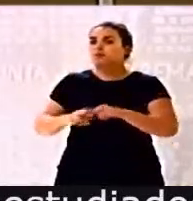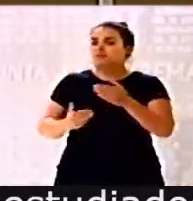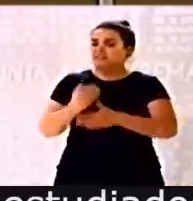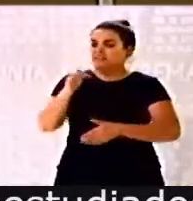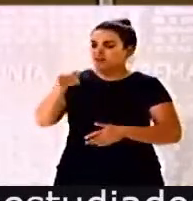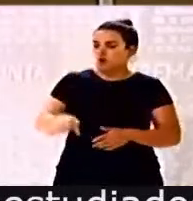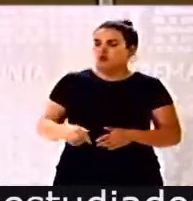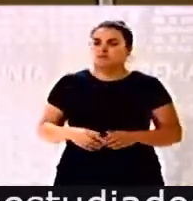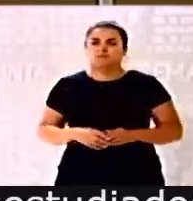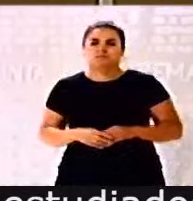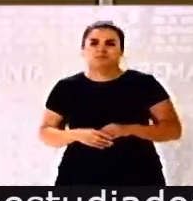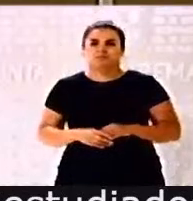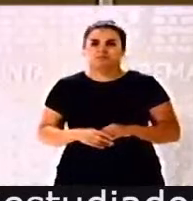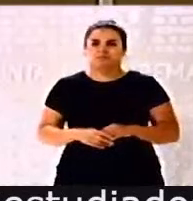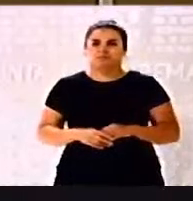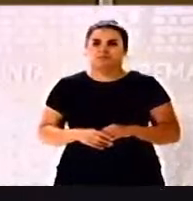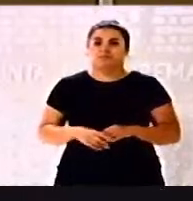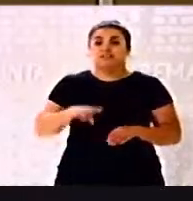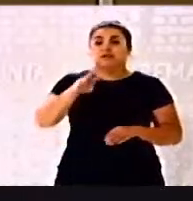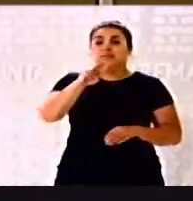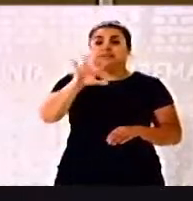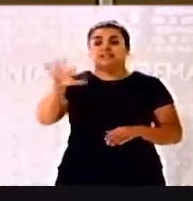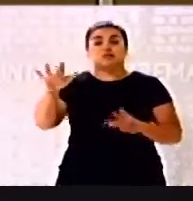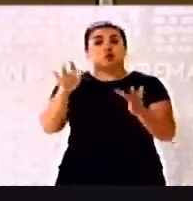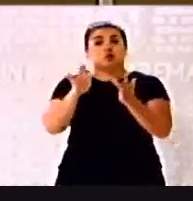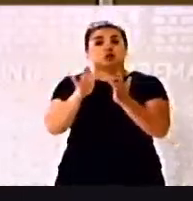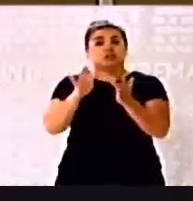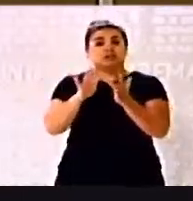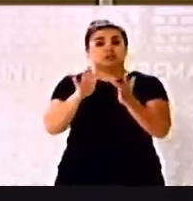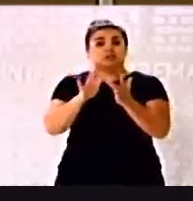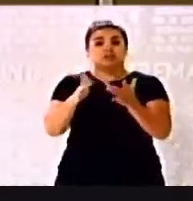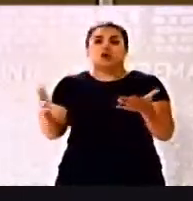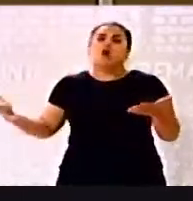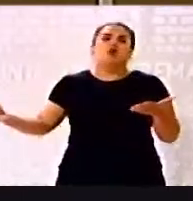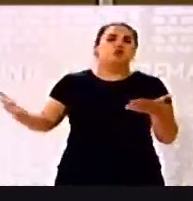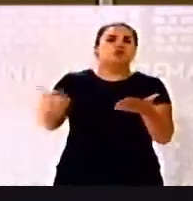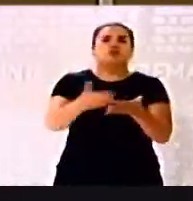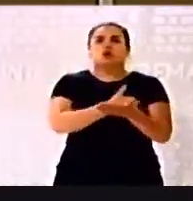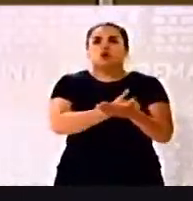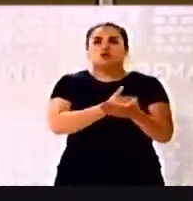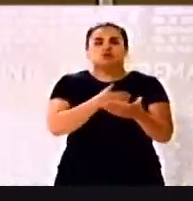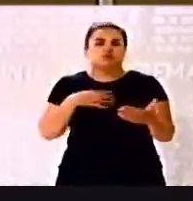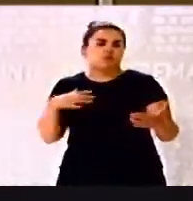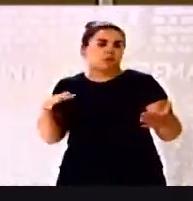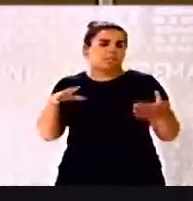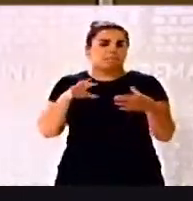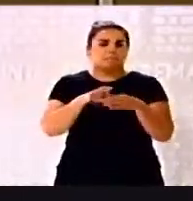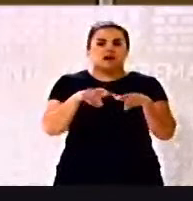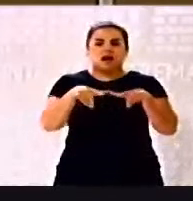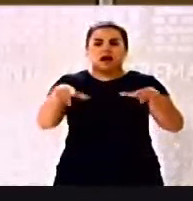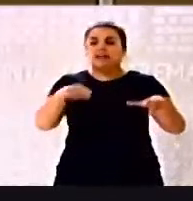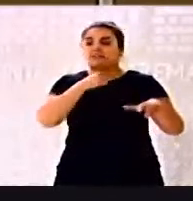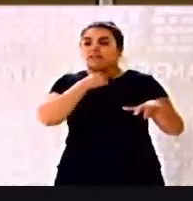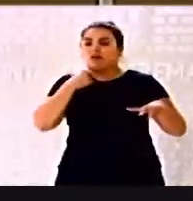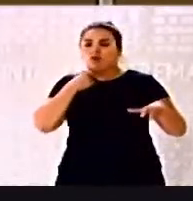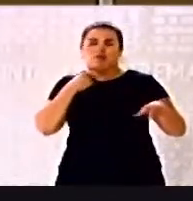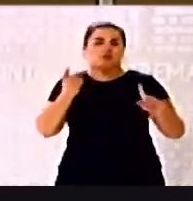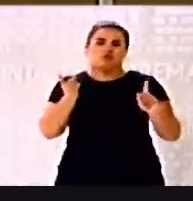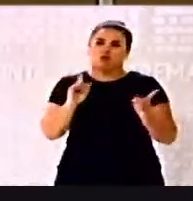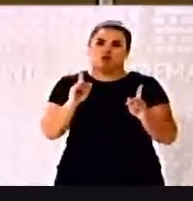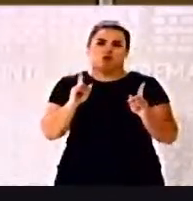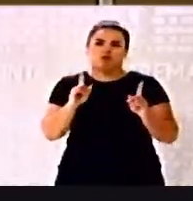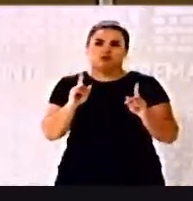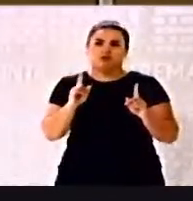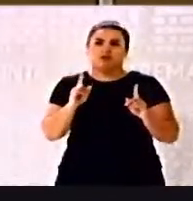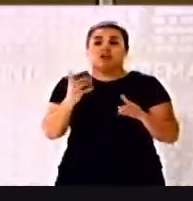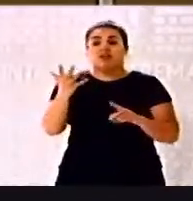hoy. De esos 25 contactos, no todos se circunscriben al área de salud de Badajoz.